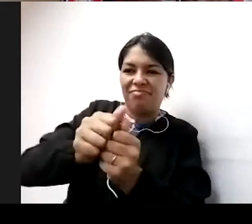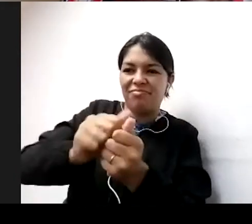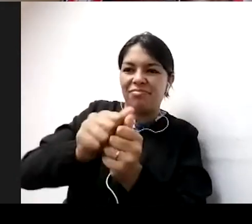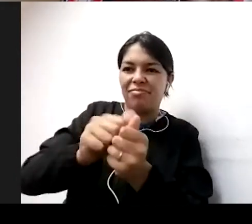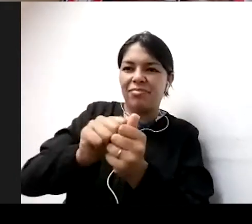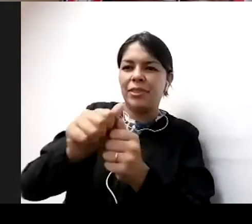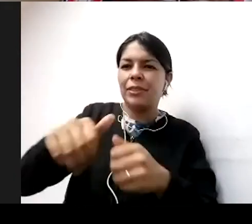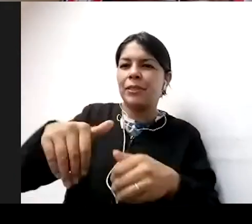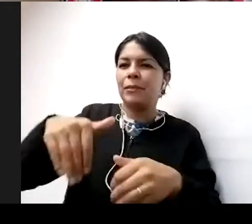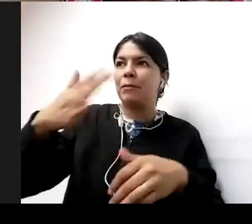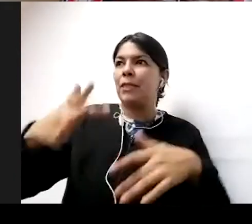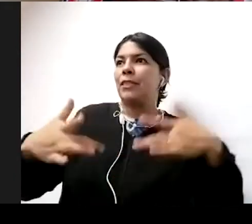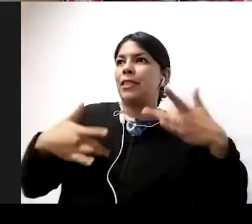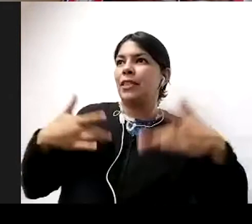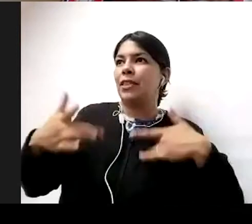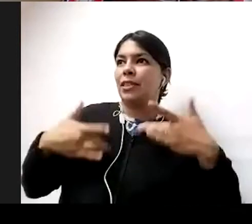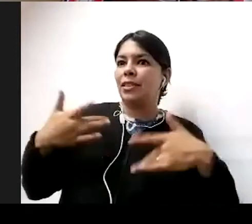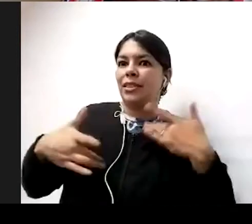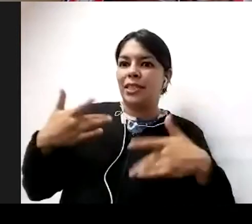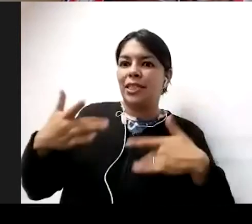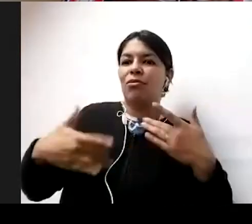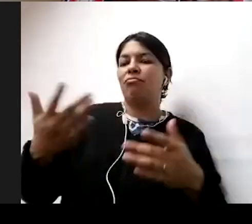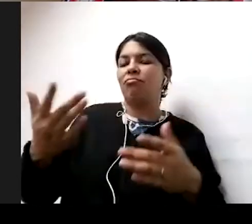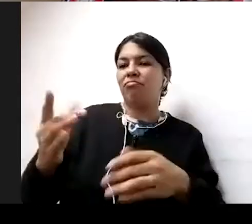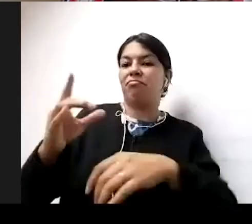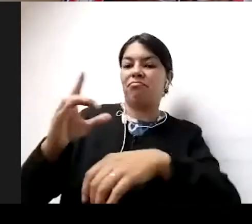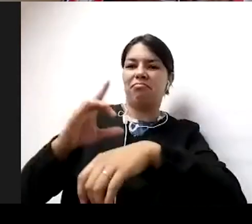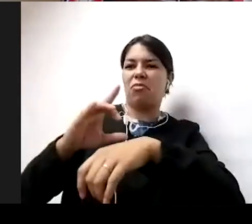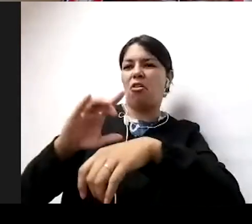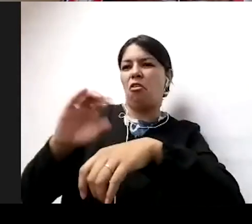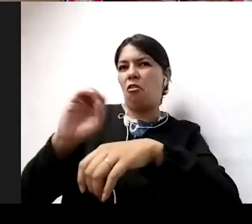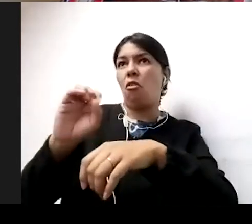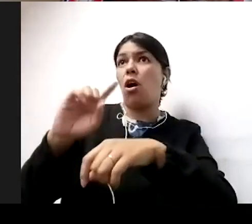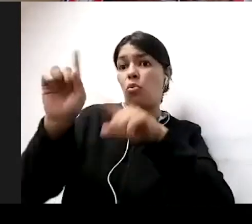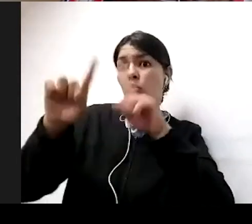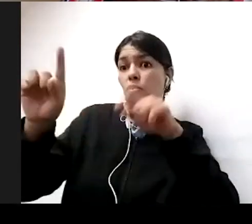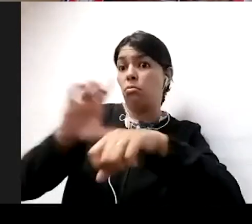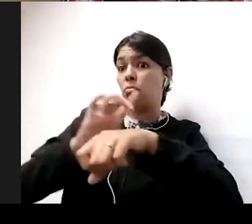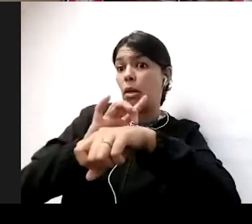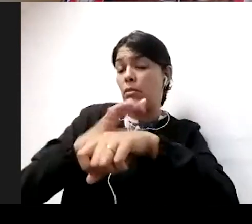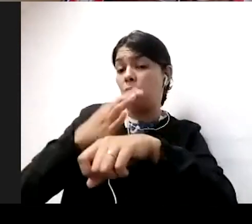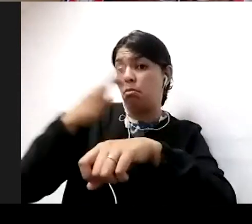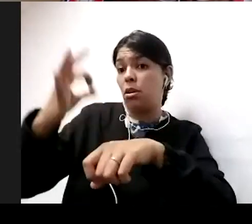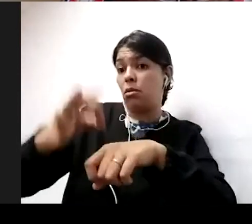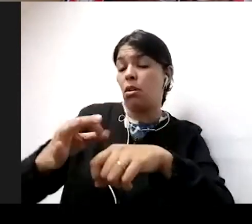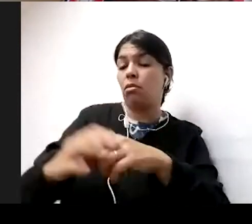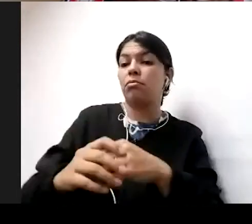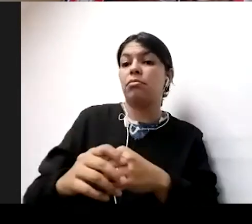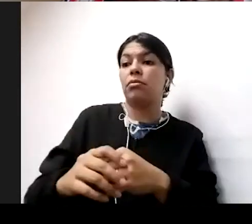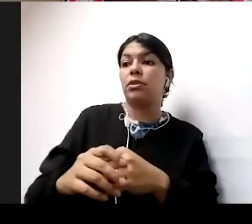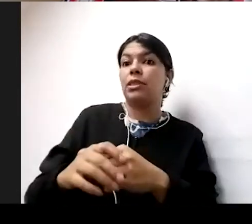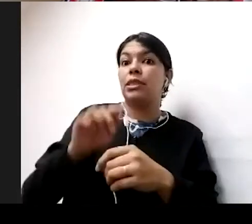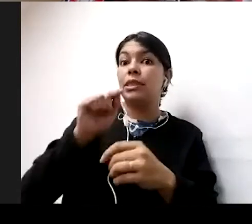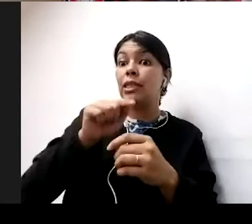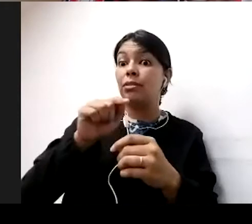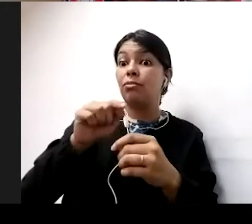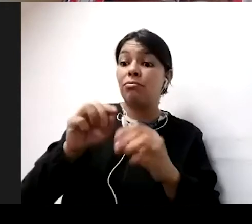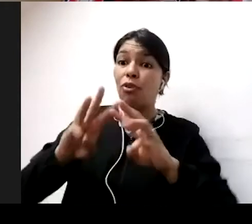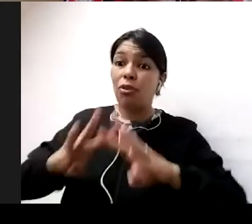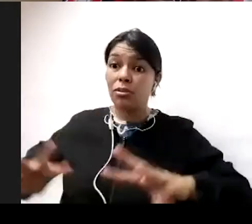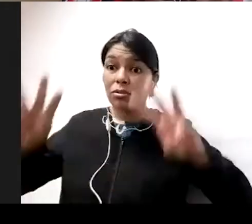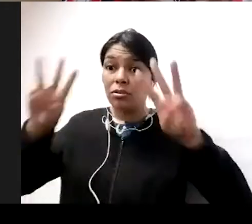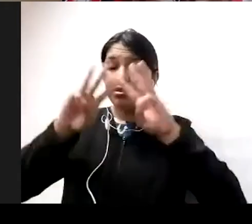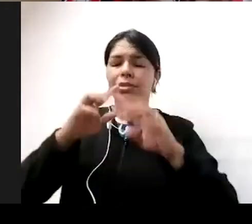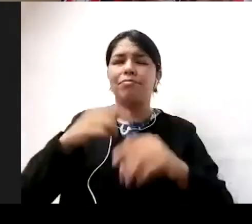o medicinales. De acuerdo con la Organización Mundial de las Naciones Unidas, se trata de la sustancia ilícita más utilizada en todo